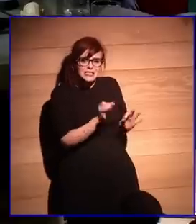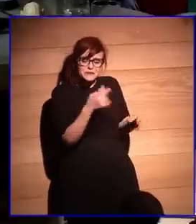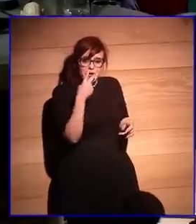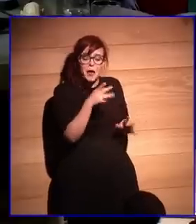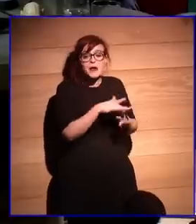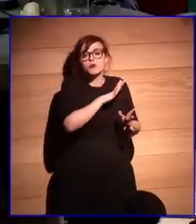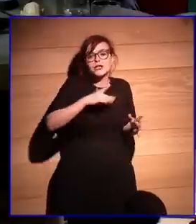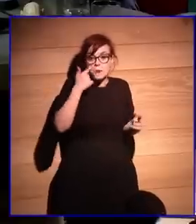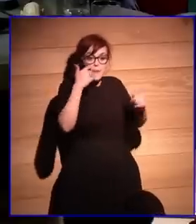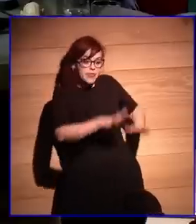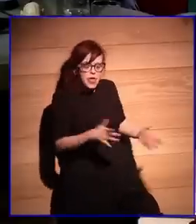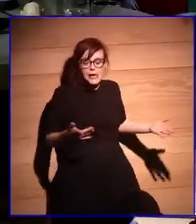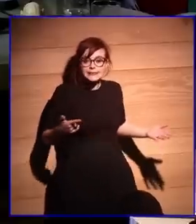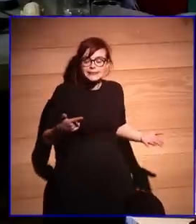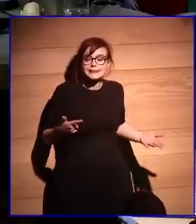por si me pillan.